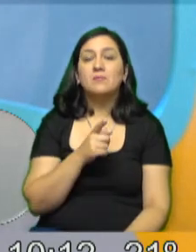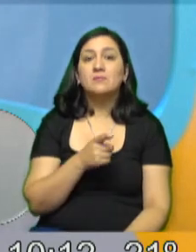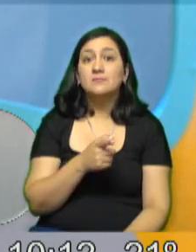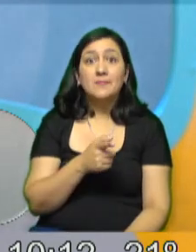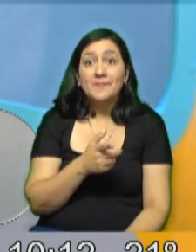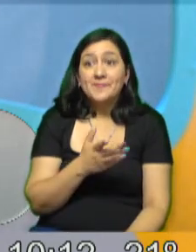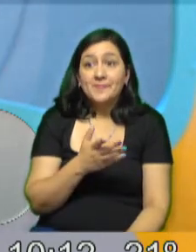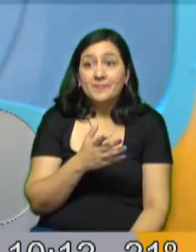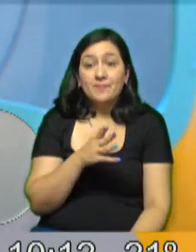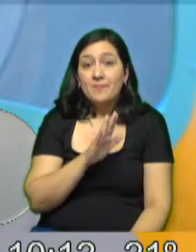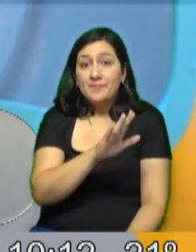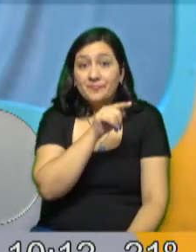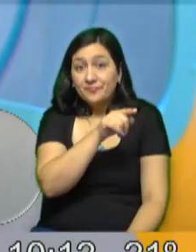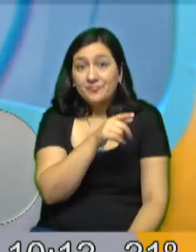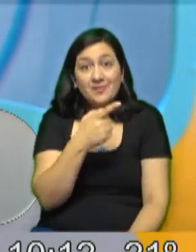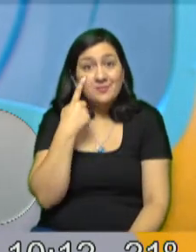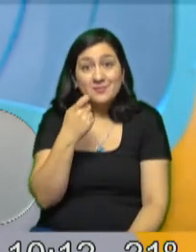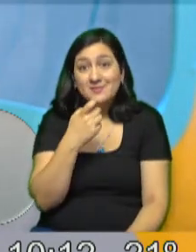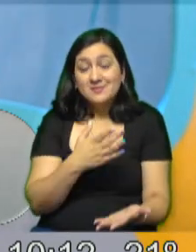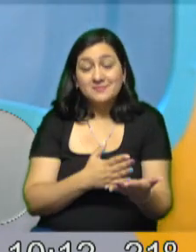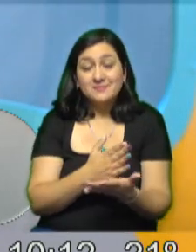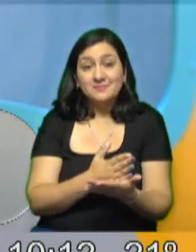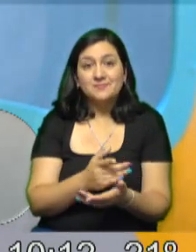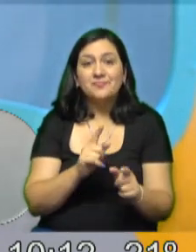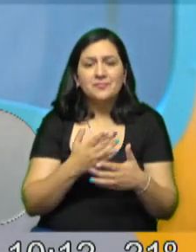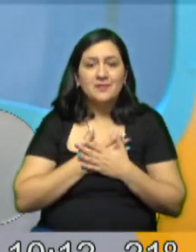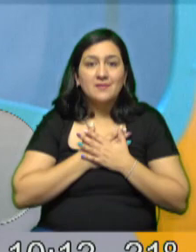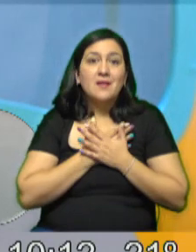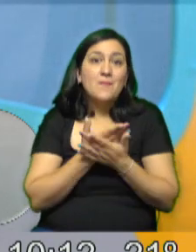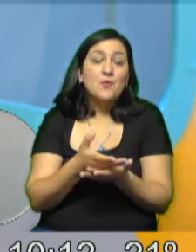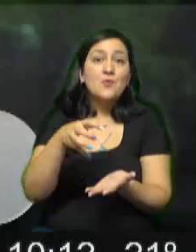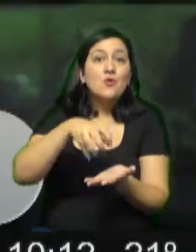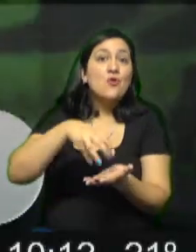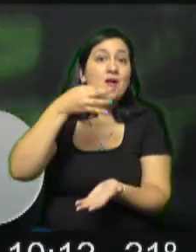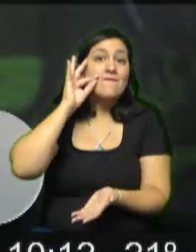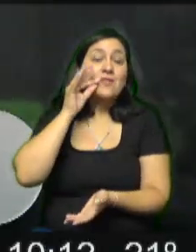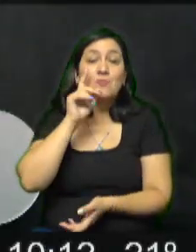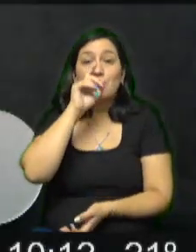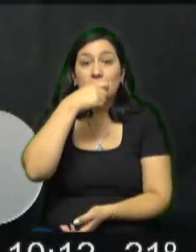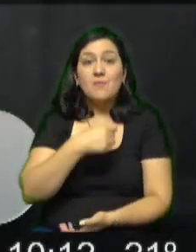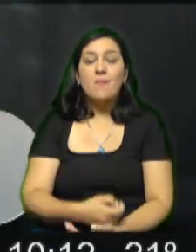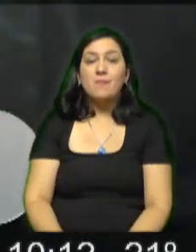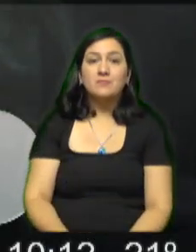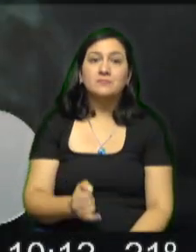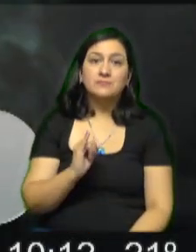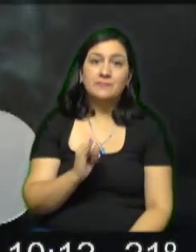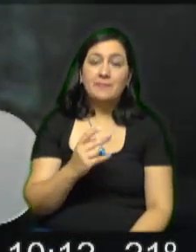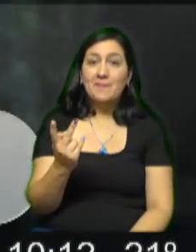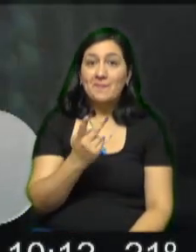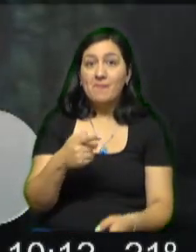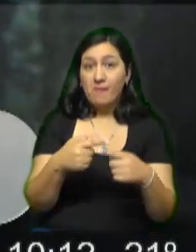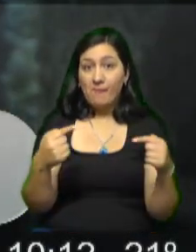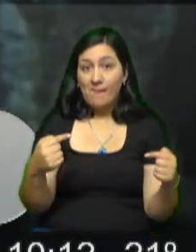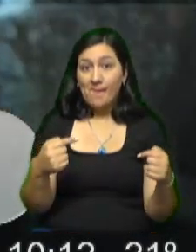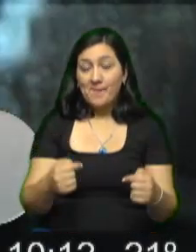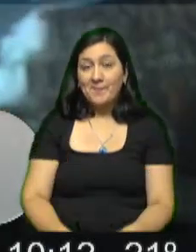tuya la veo en forma permanente. Y también en ese amor por los cafés de Montevideo. También, por las dos cosas, por el lenguaje, por un